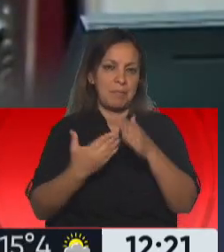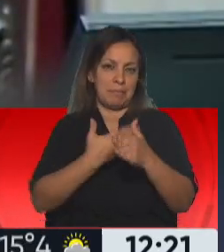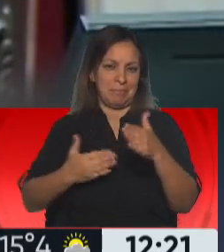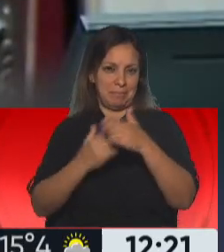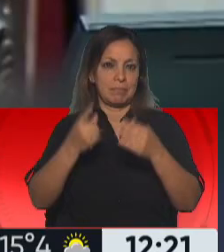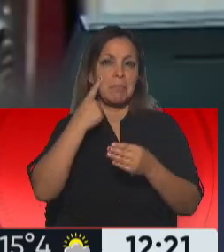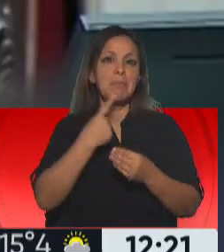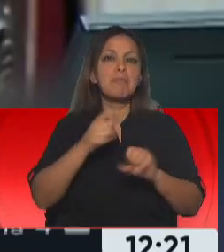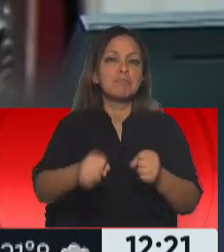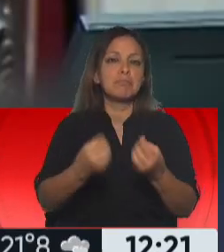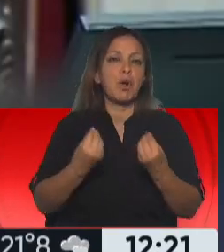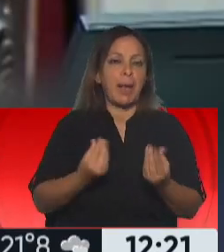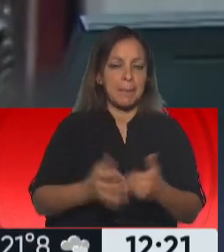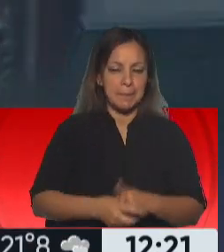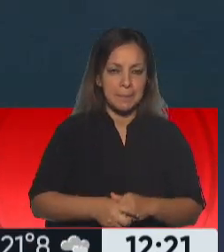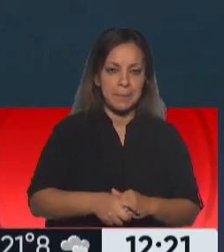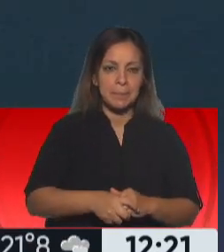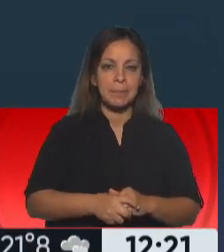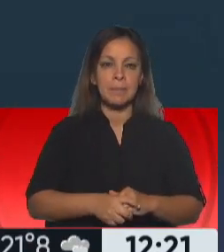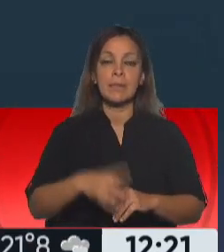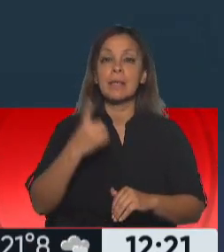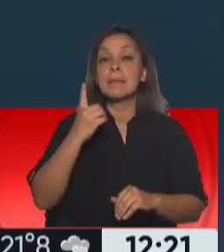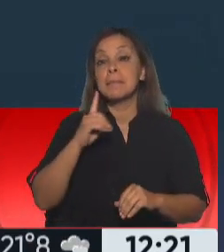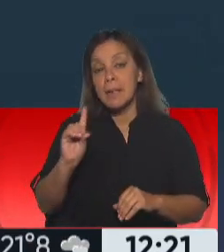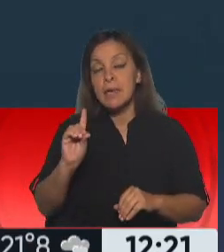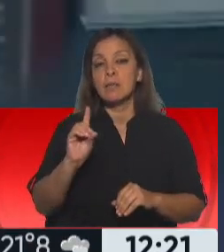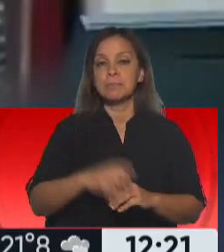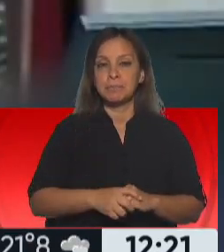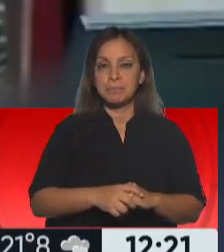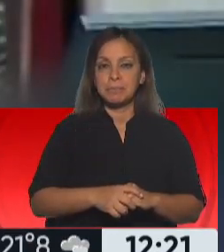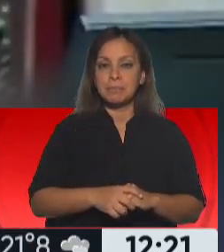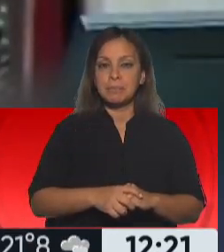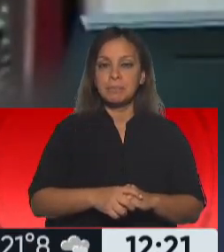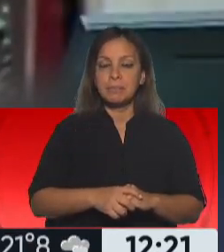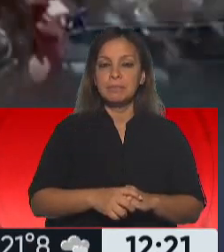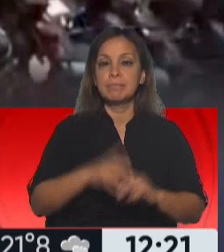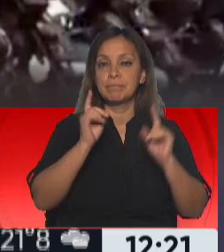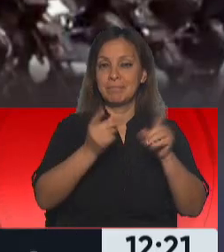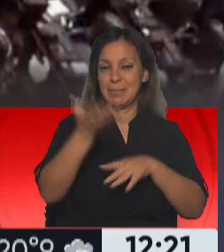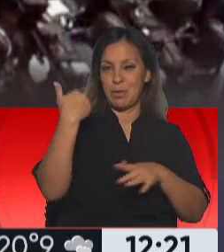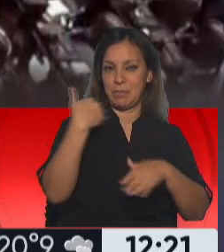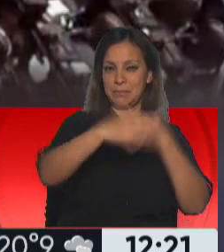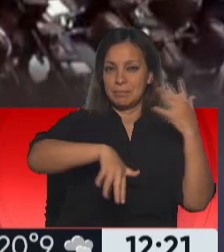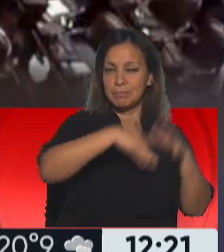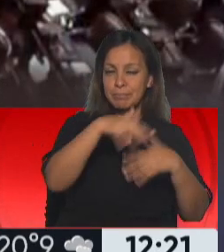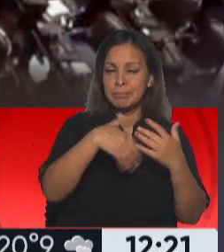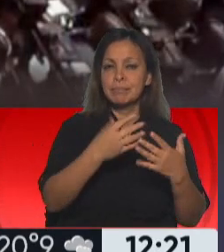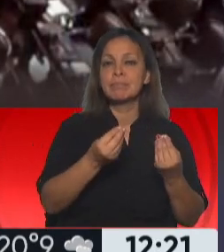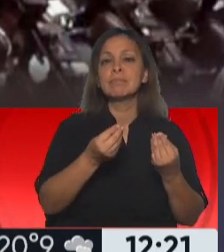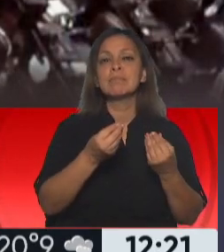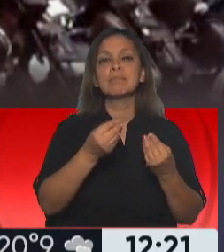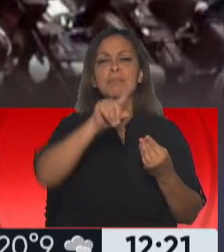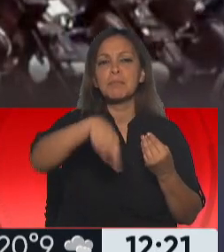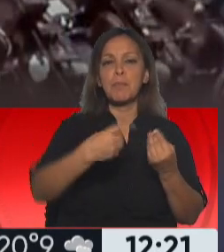terminó suspendiendo. Pero lo cierto es que parte de lo que sucedió ayer tiene que ver con esa